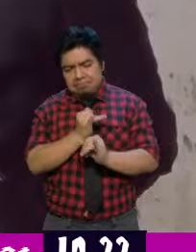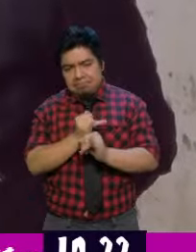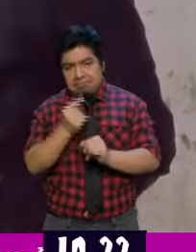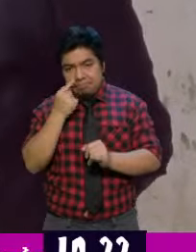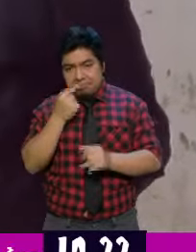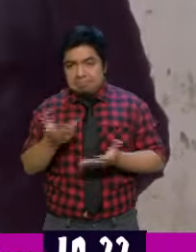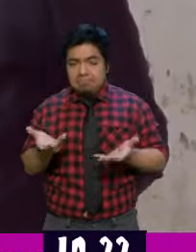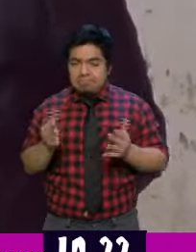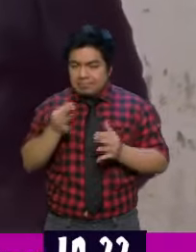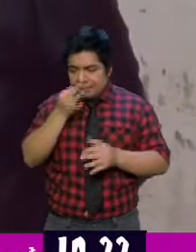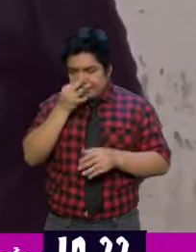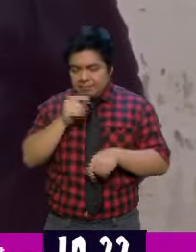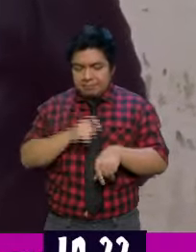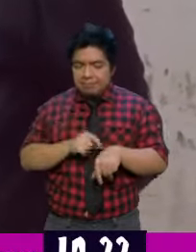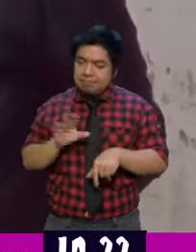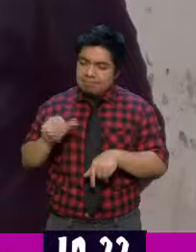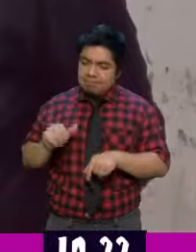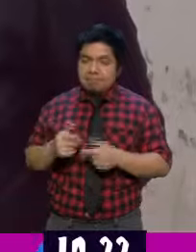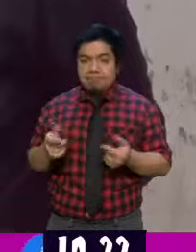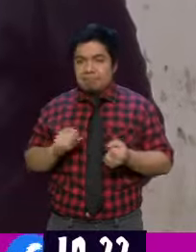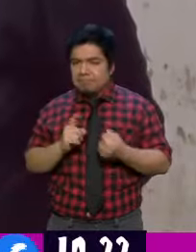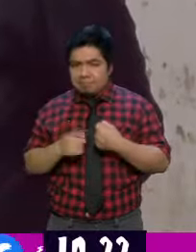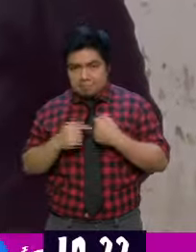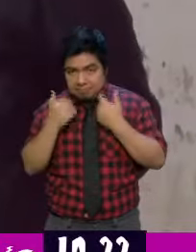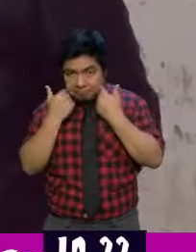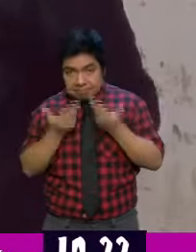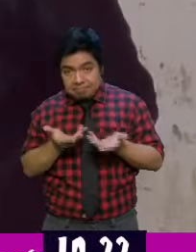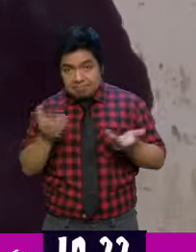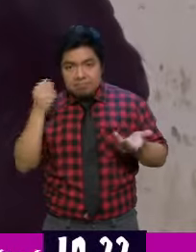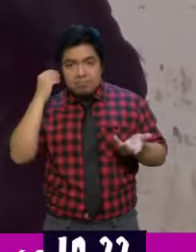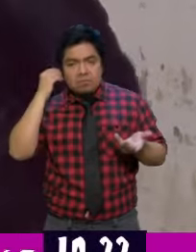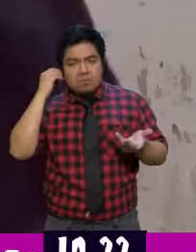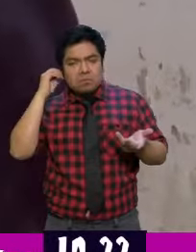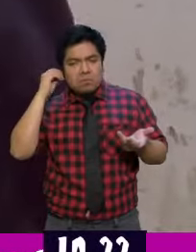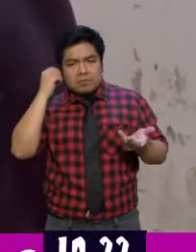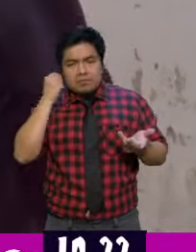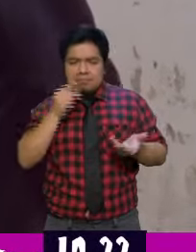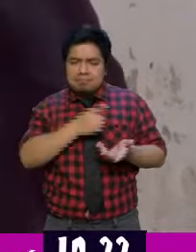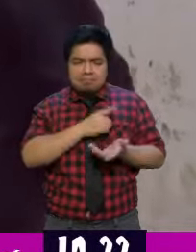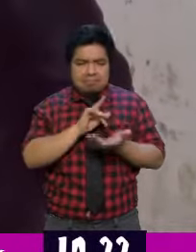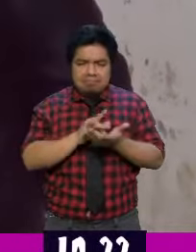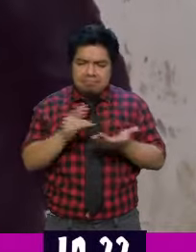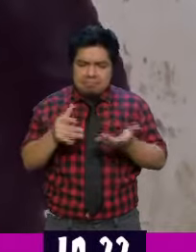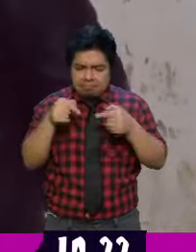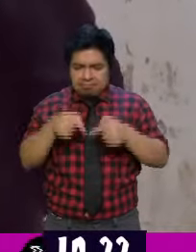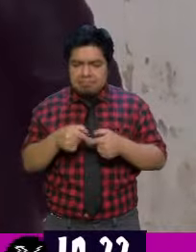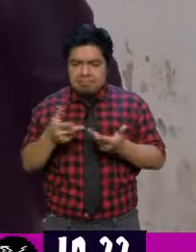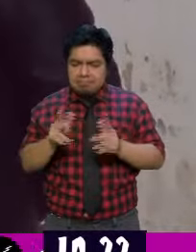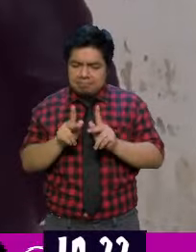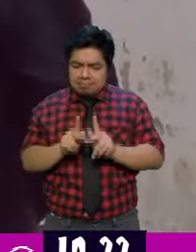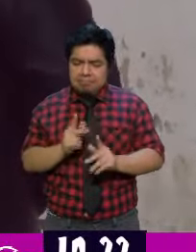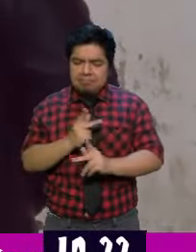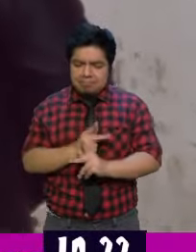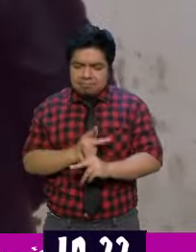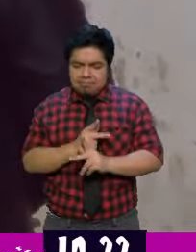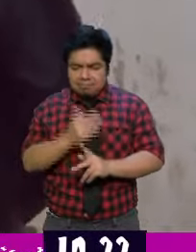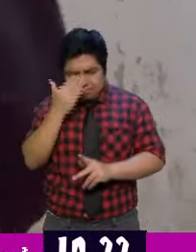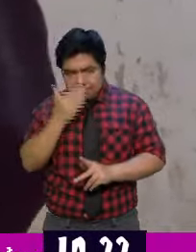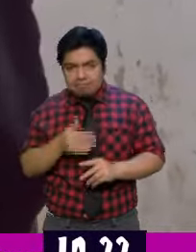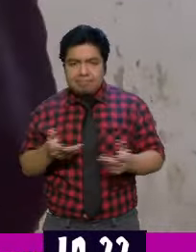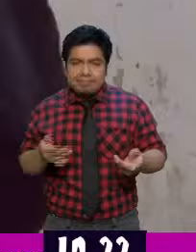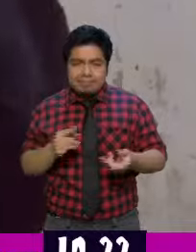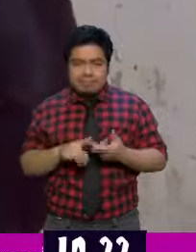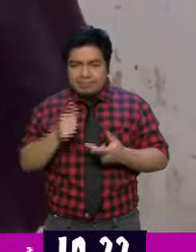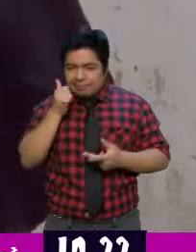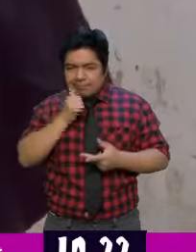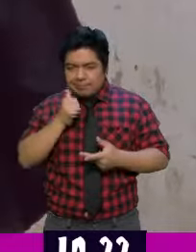para despedirnos, queridos hermanos, ¿algo más que quieran agregar? No, bueno, gracias por la paciencia, gracias por